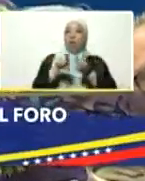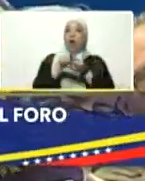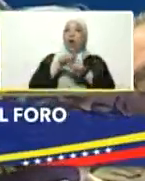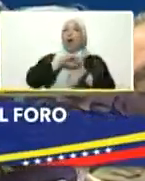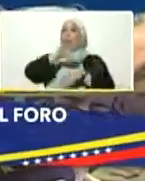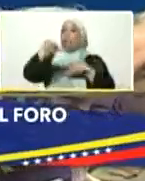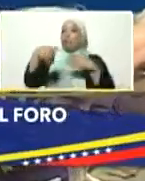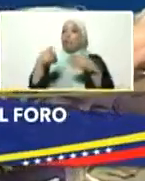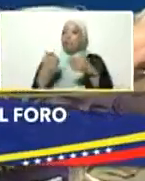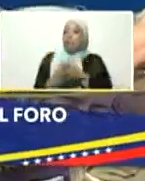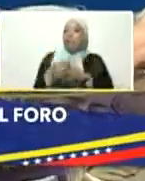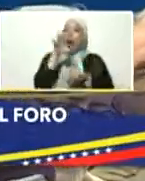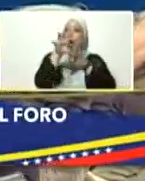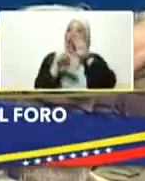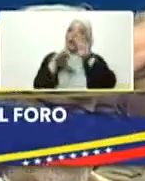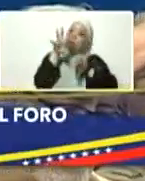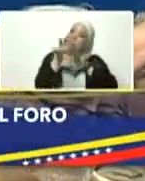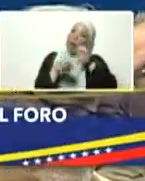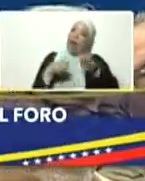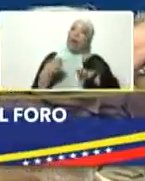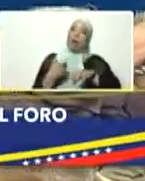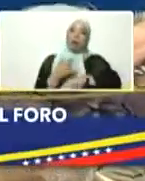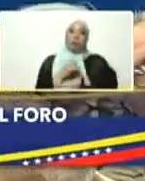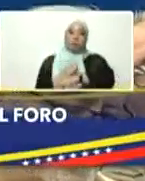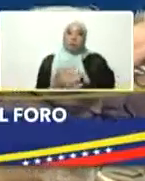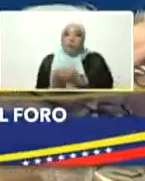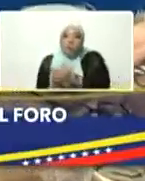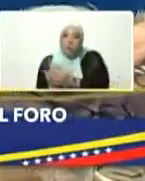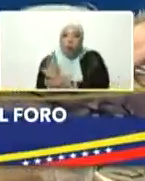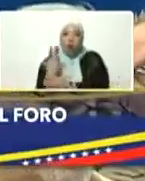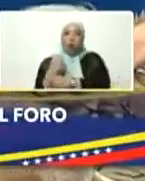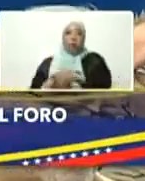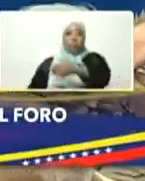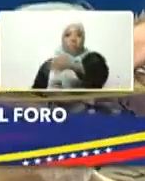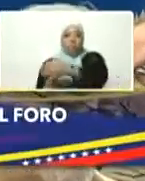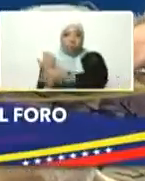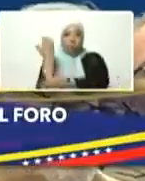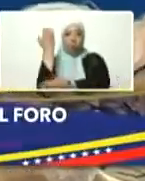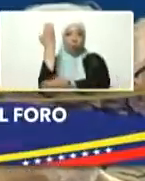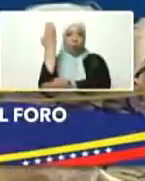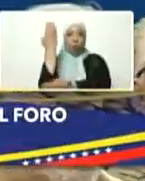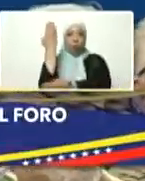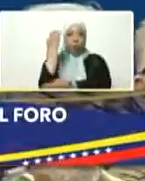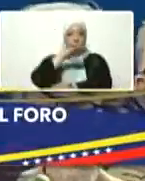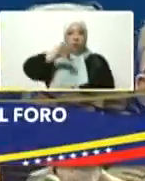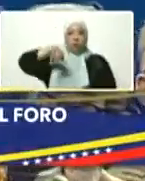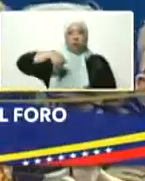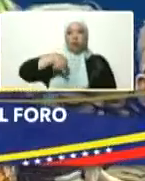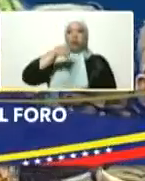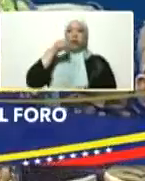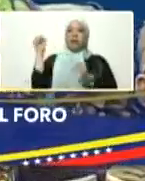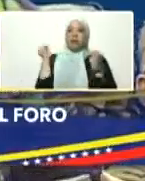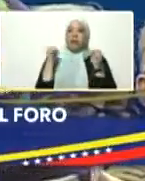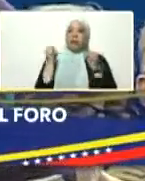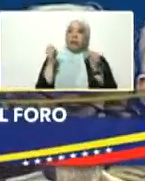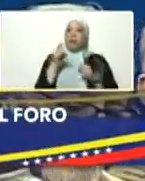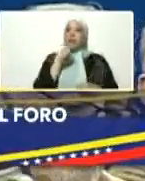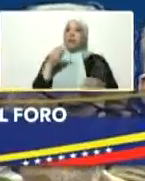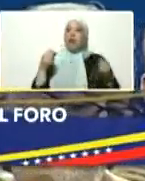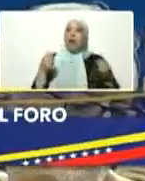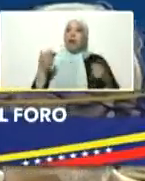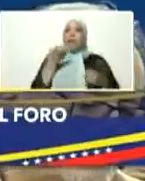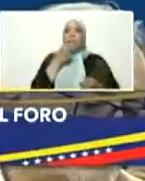especies, salvar la Amazonía, salvar nuestros Andes, porque el deshielo de nuestros Andes, la